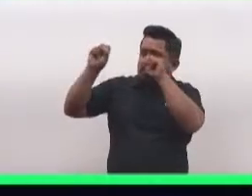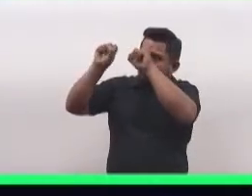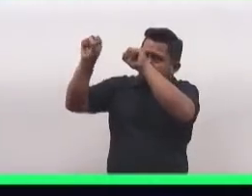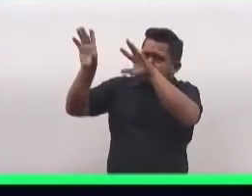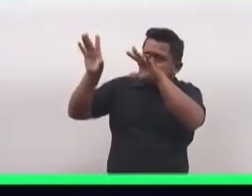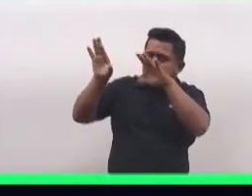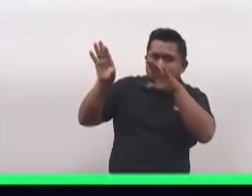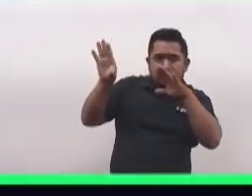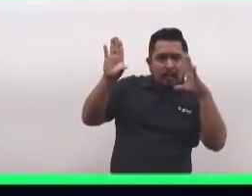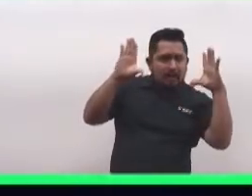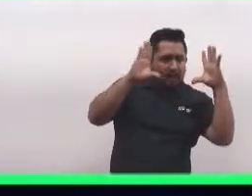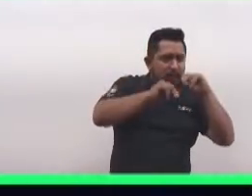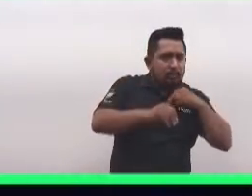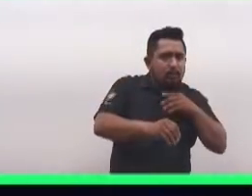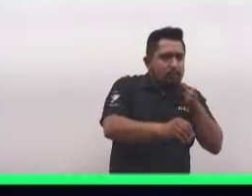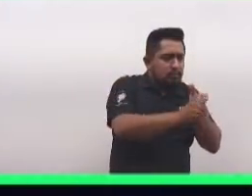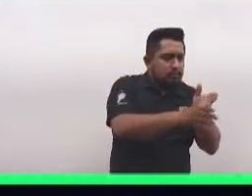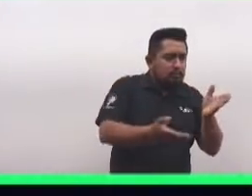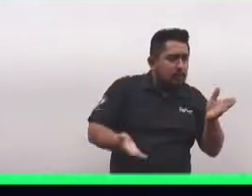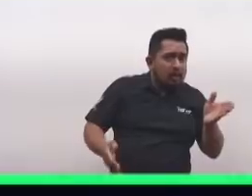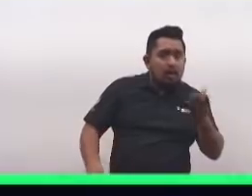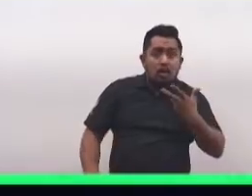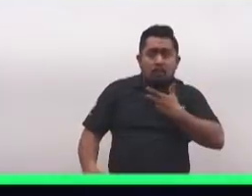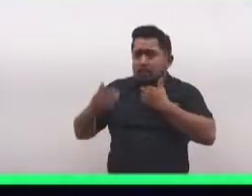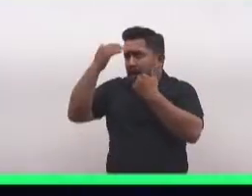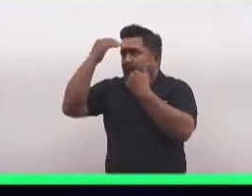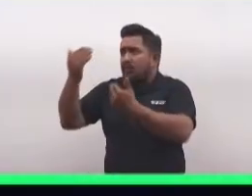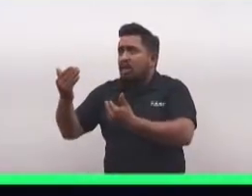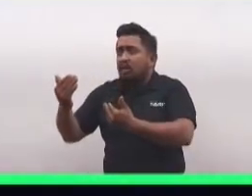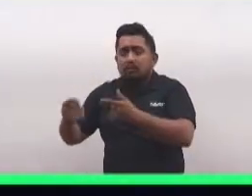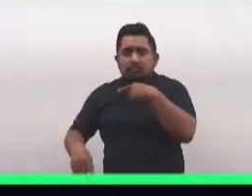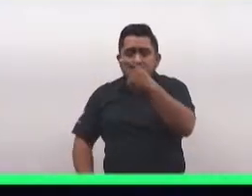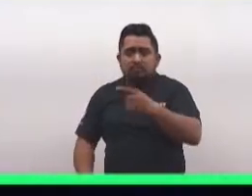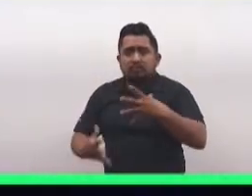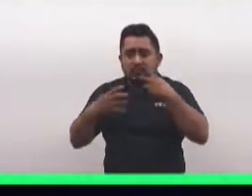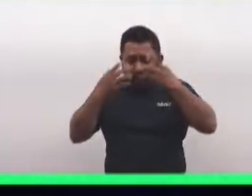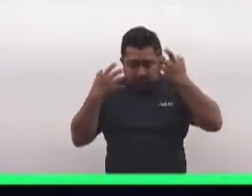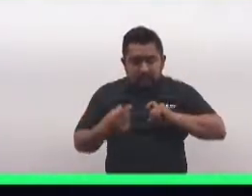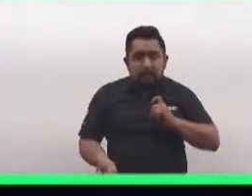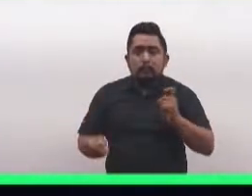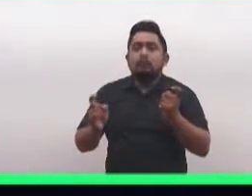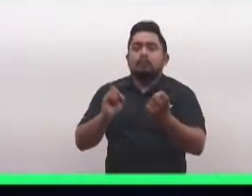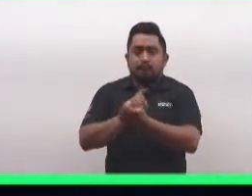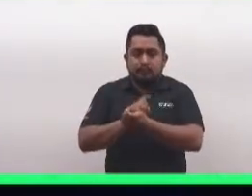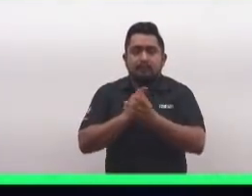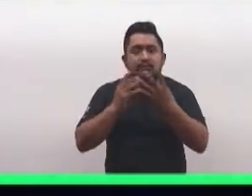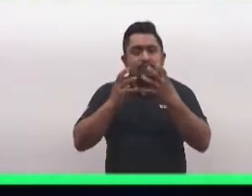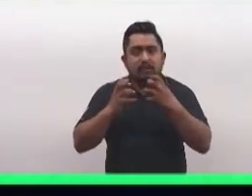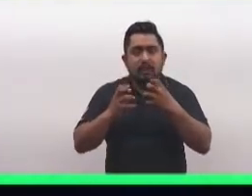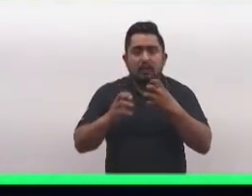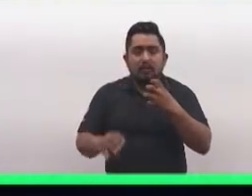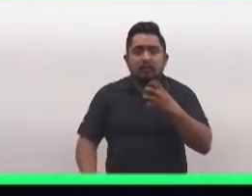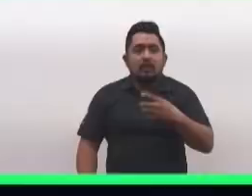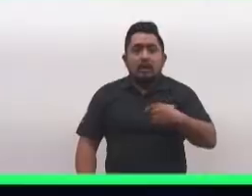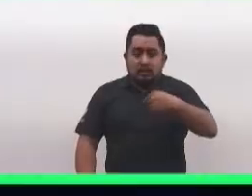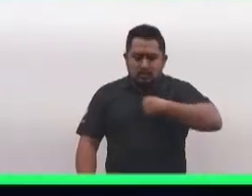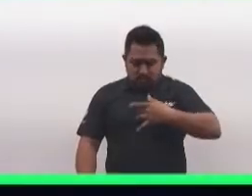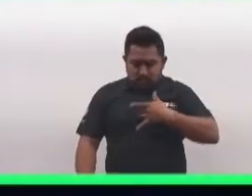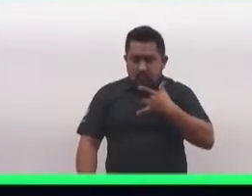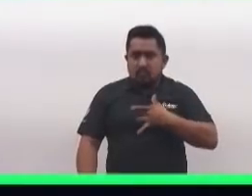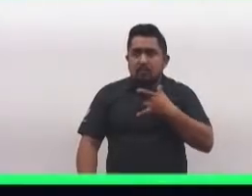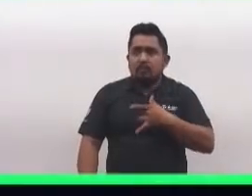oremos al señor para que nosotros haya deseo de enmienda que nos nazca